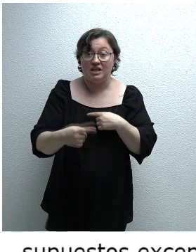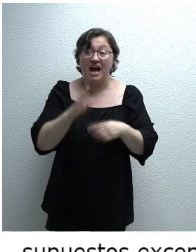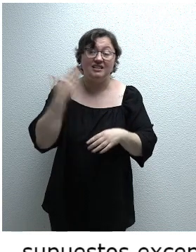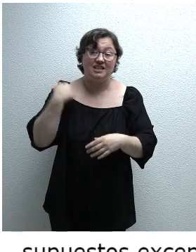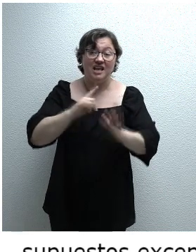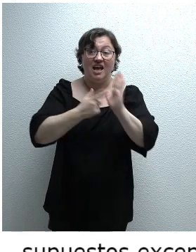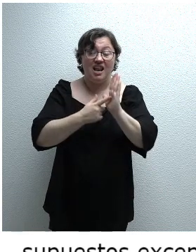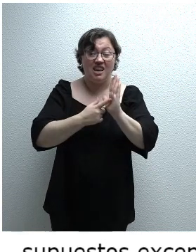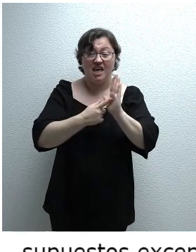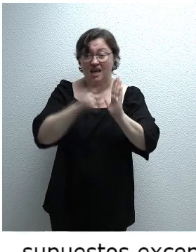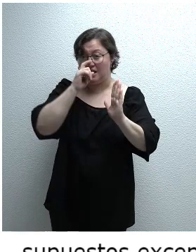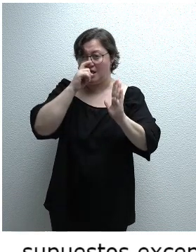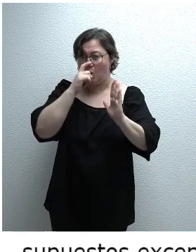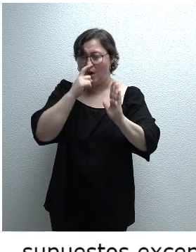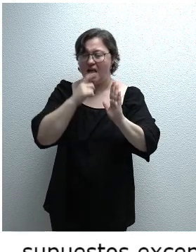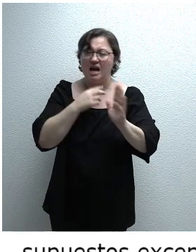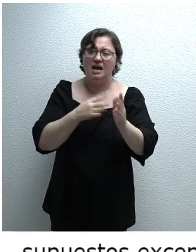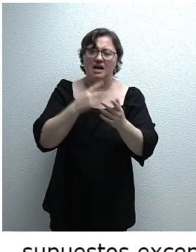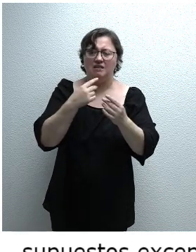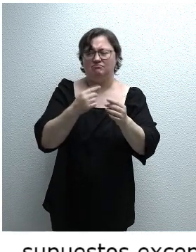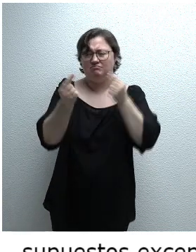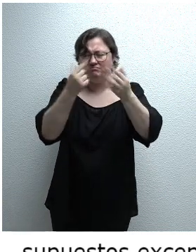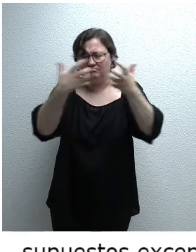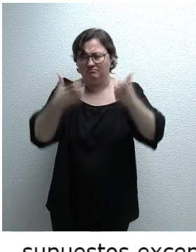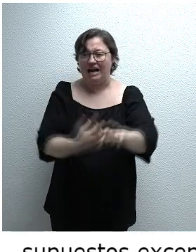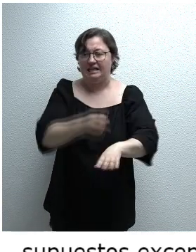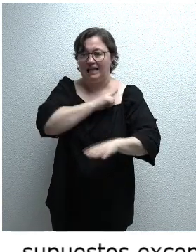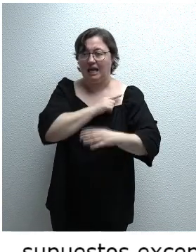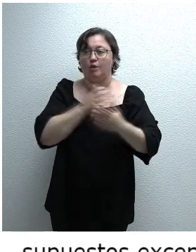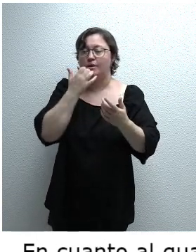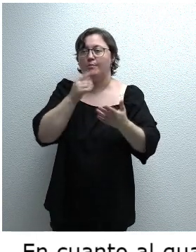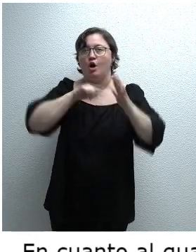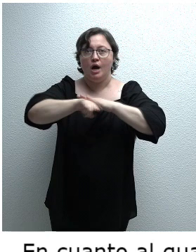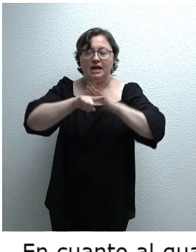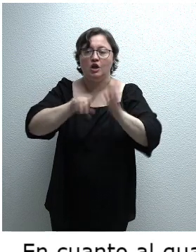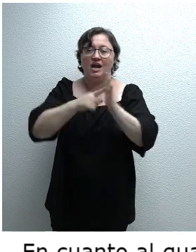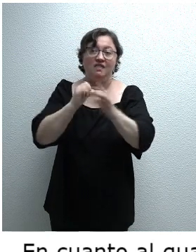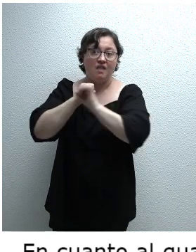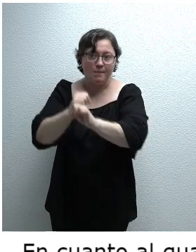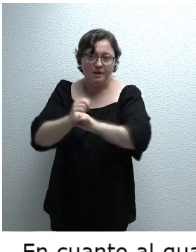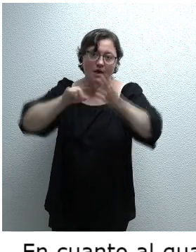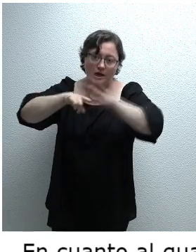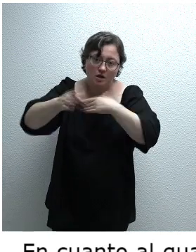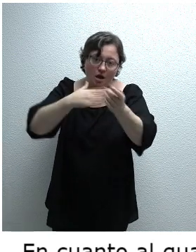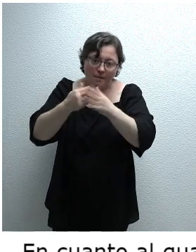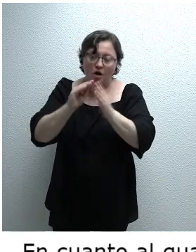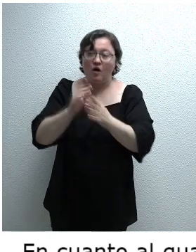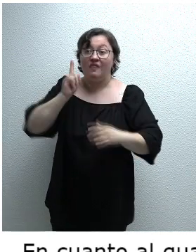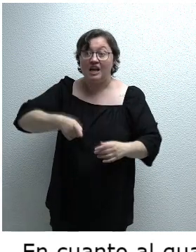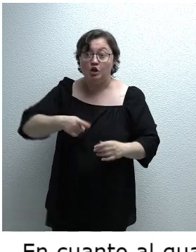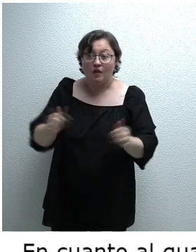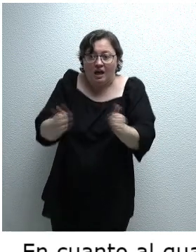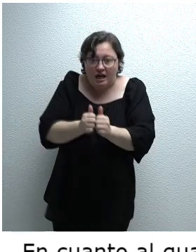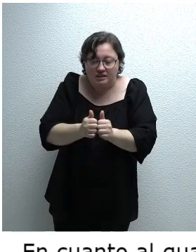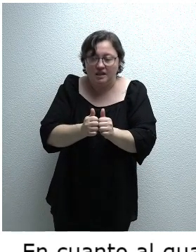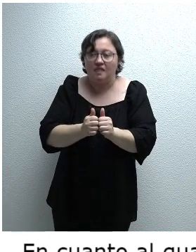en la legislación anterior quizá, en el que, sobre todo a los efectos de la tramitación de ayuda de la ley de dependencia, se entendía que el director de la asistencia